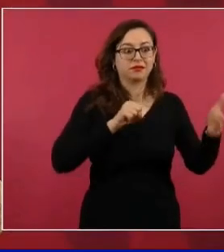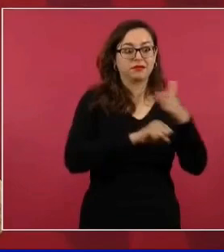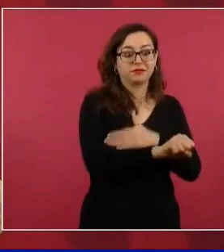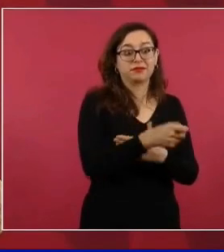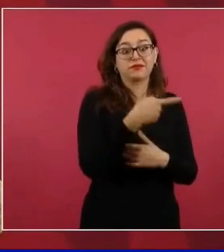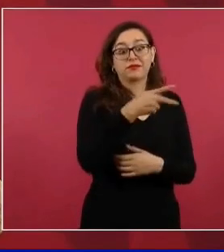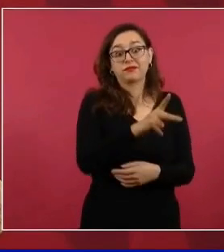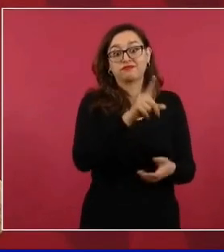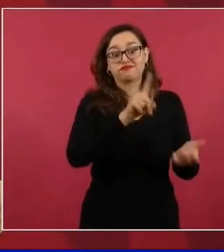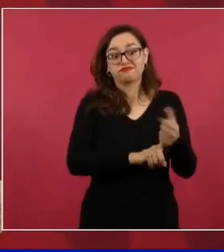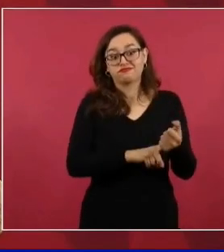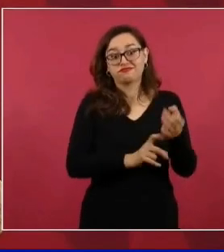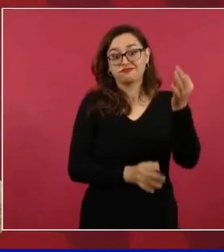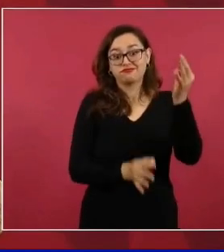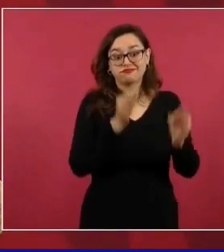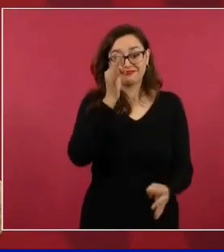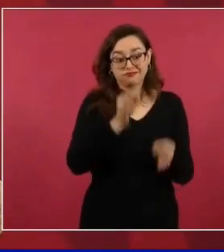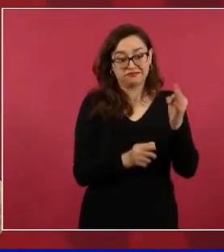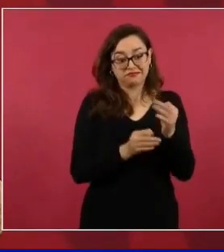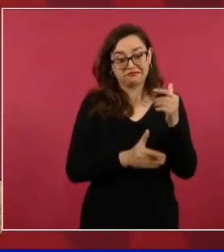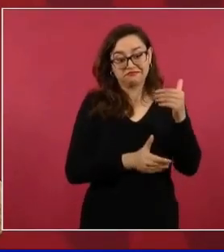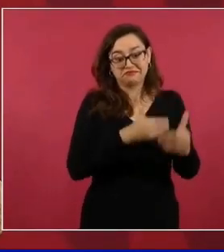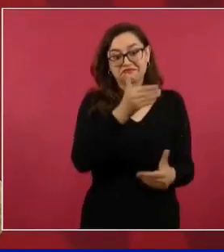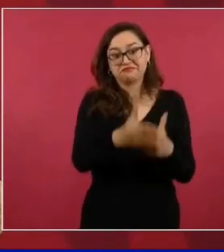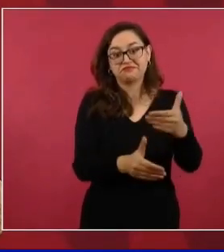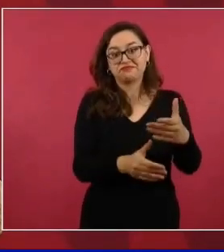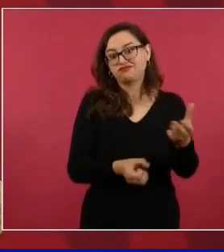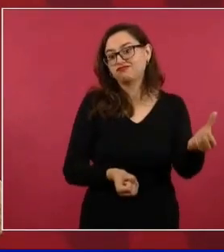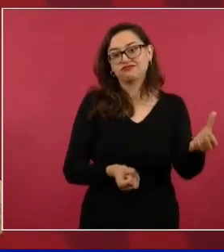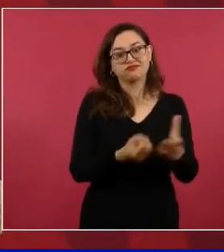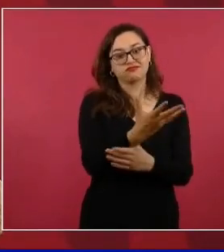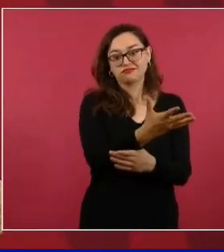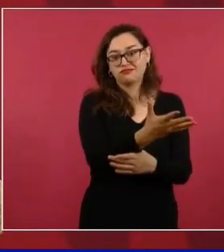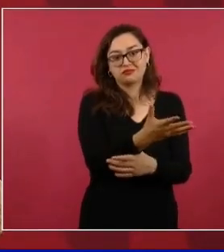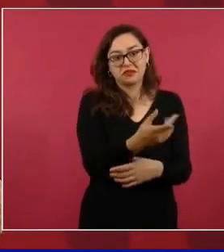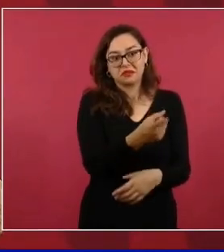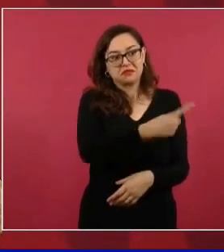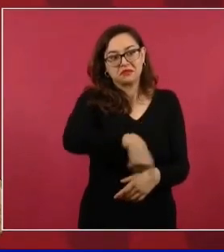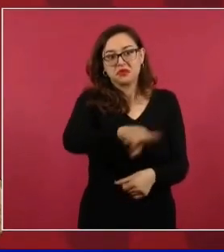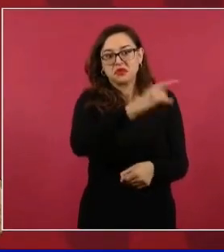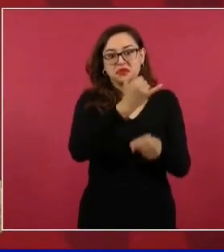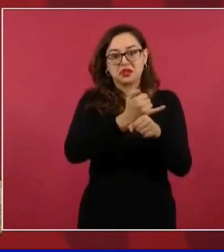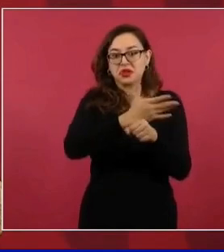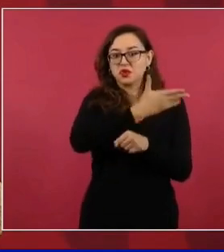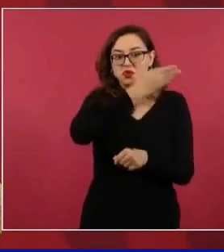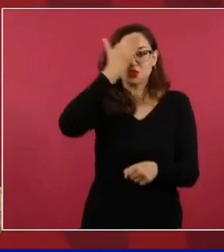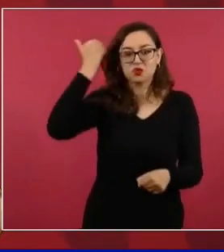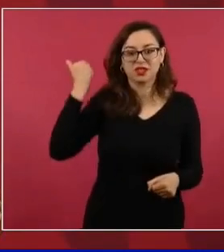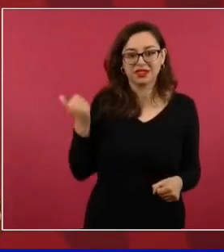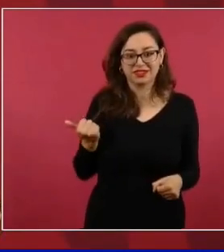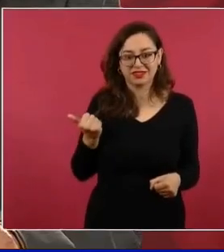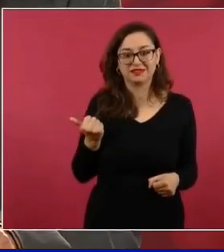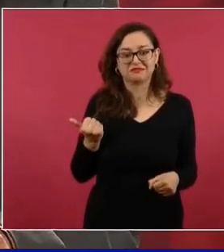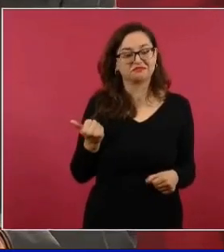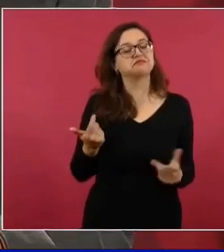habían procedimientos judiciales y en algunos casos podían obtener su